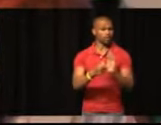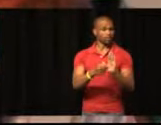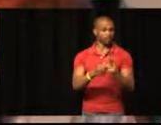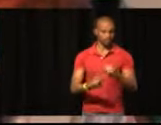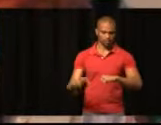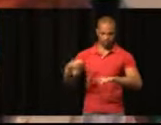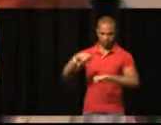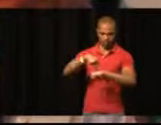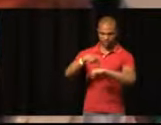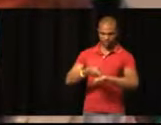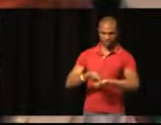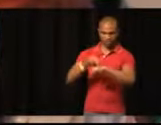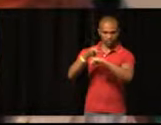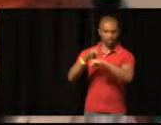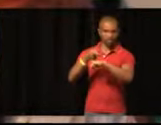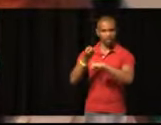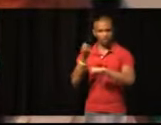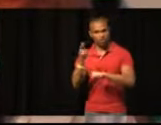llevemos al podio